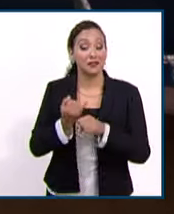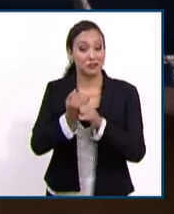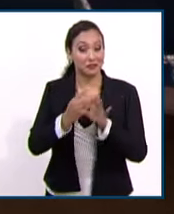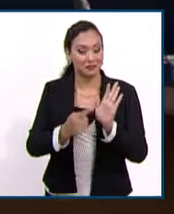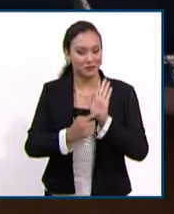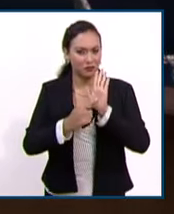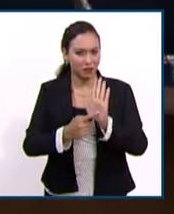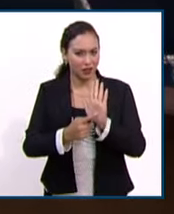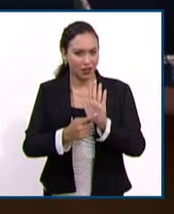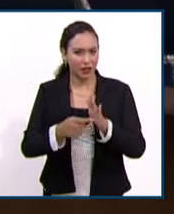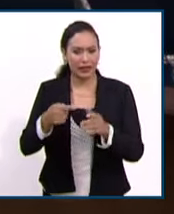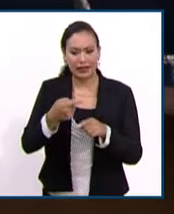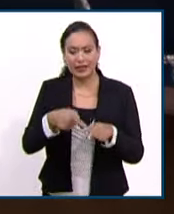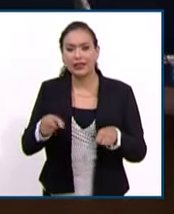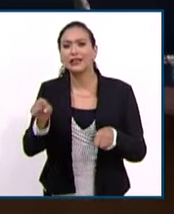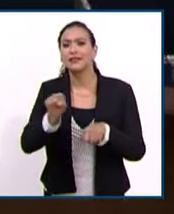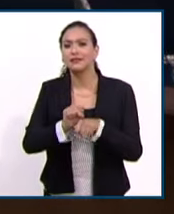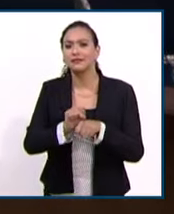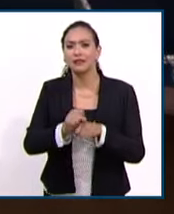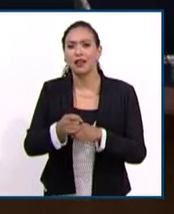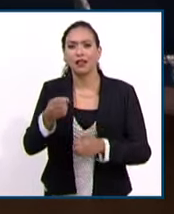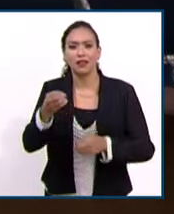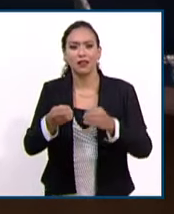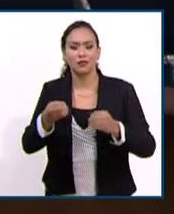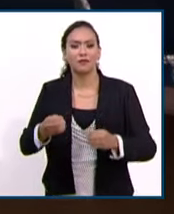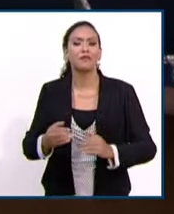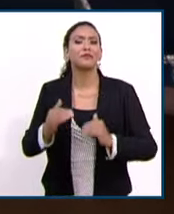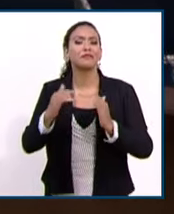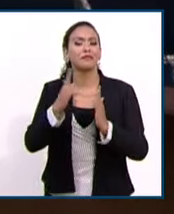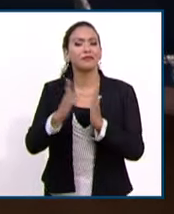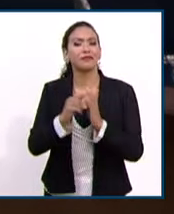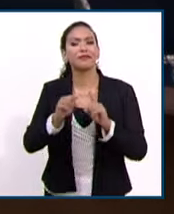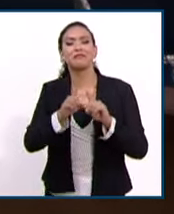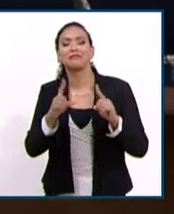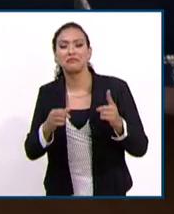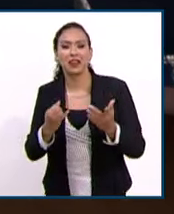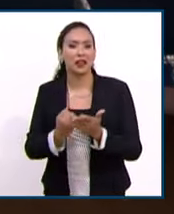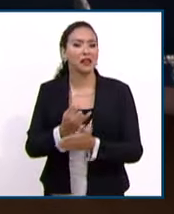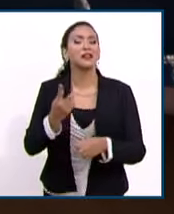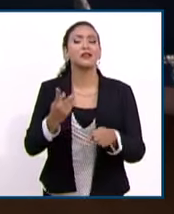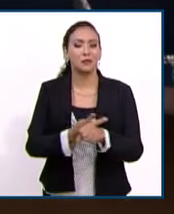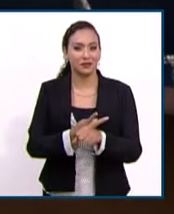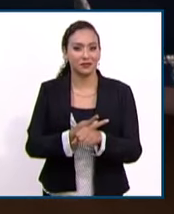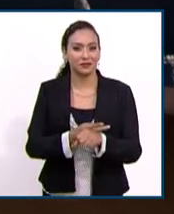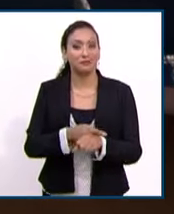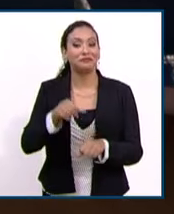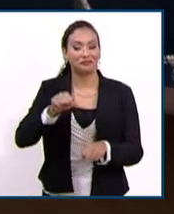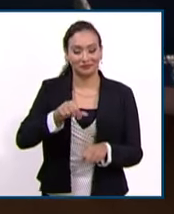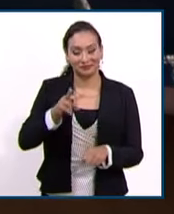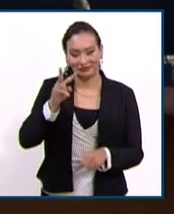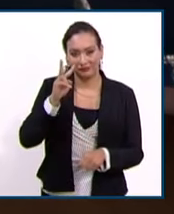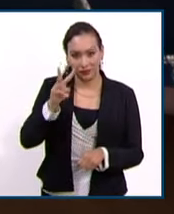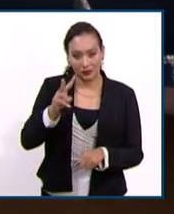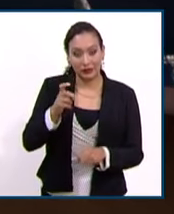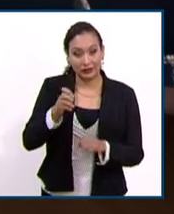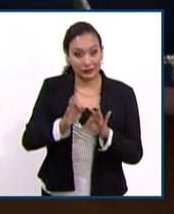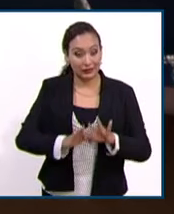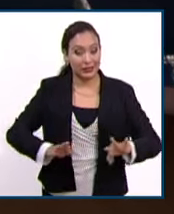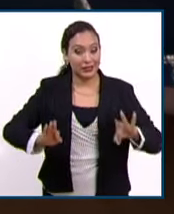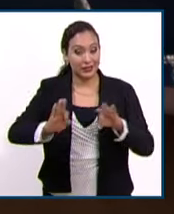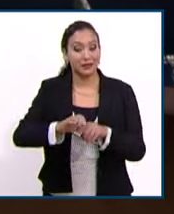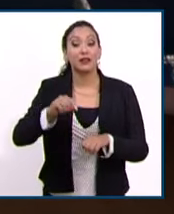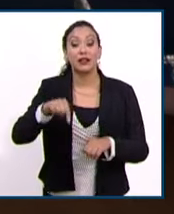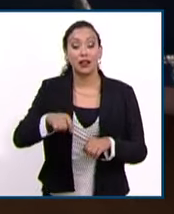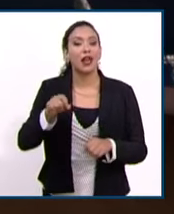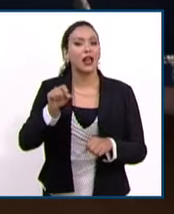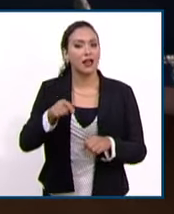de las sentencias más relevantes de la Suprema Corte en Pleno y Salas, así como de las decisiones más importantes del Tribunal Electoral